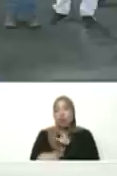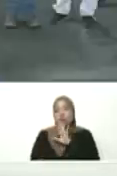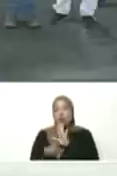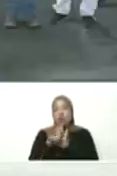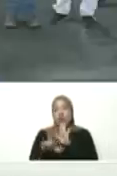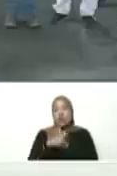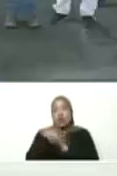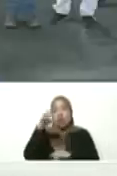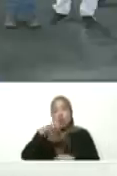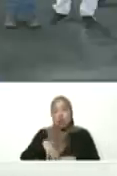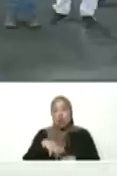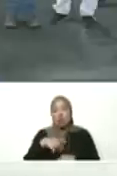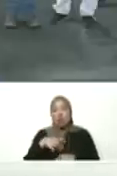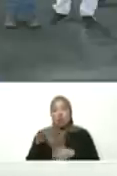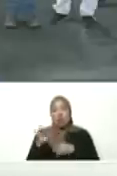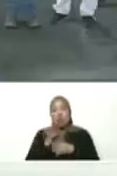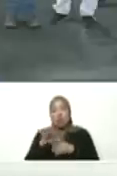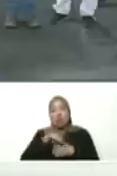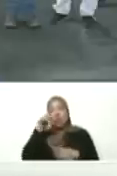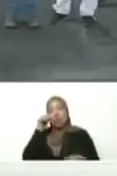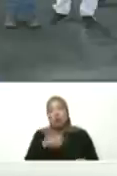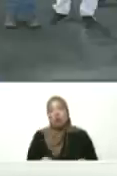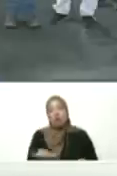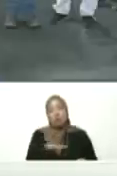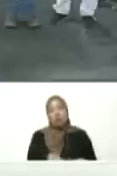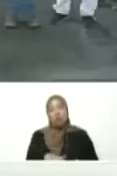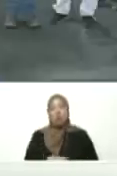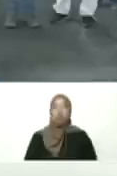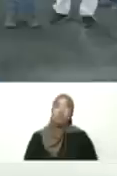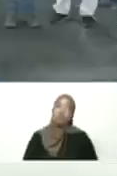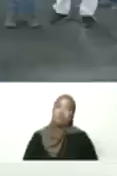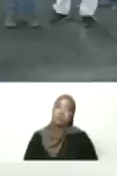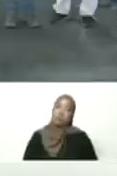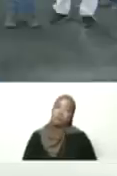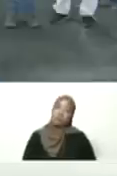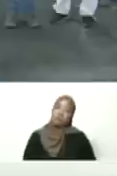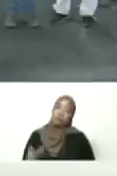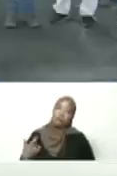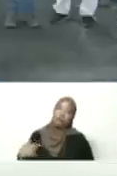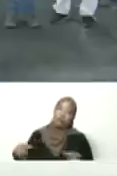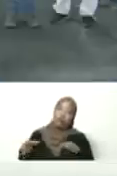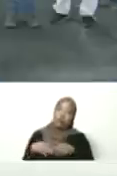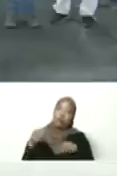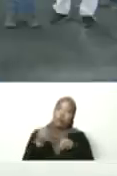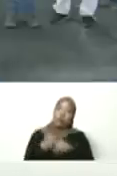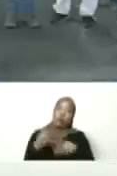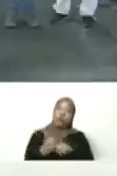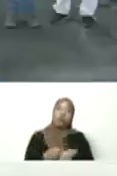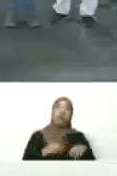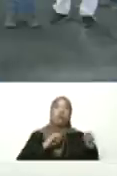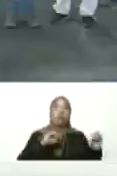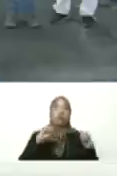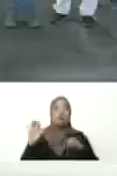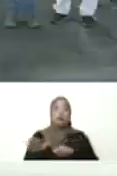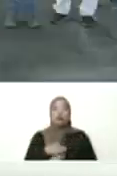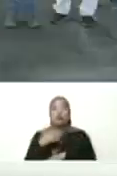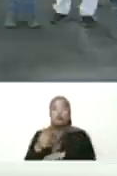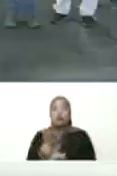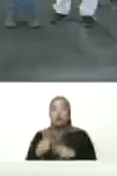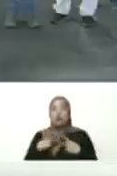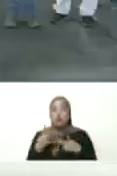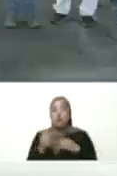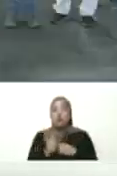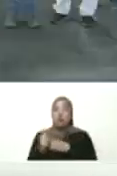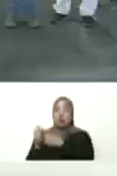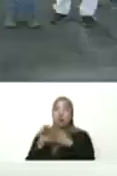del Estado en función del poder comunal. Una especie de mesa nacional convocando a los principales voceros y líderes